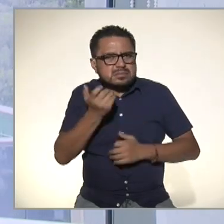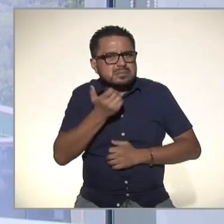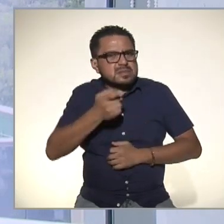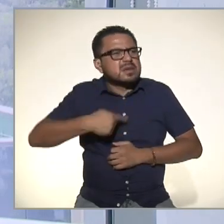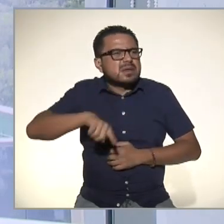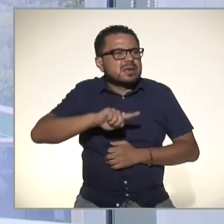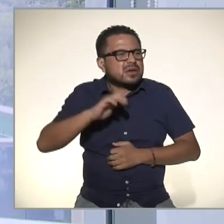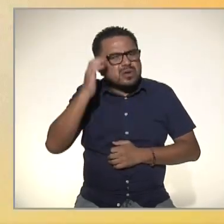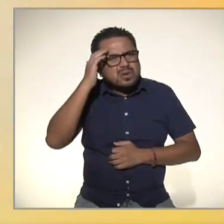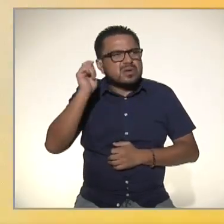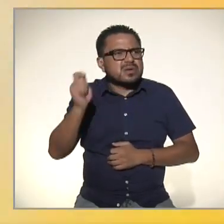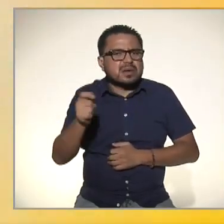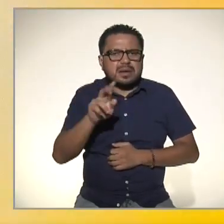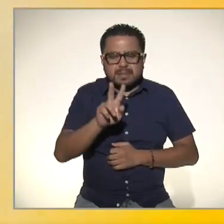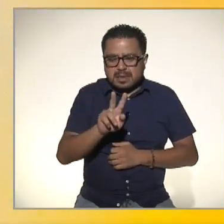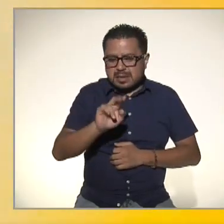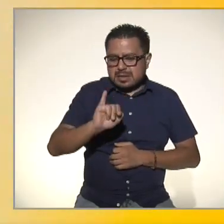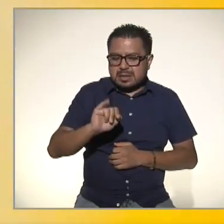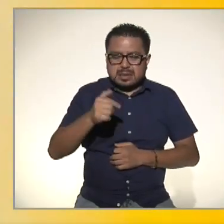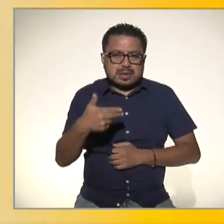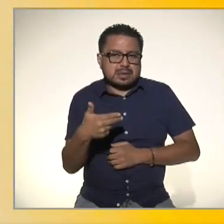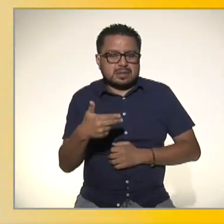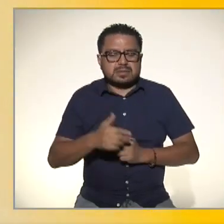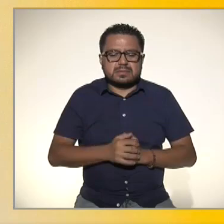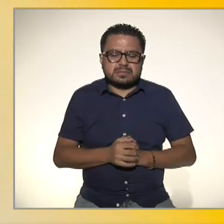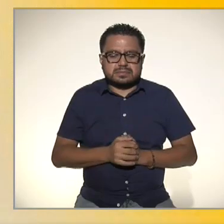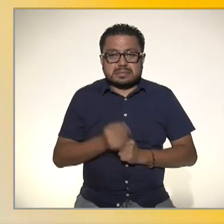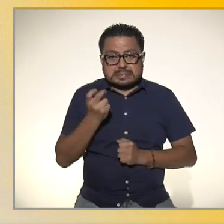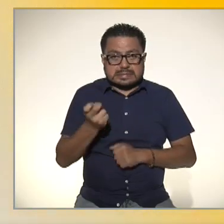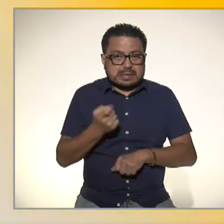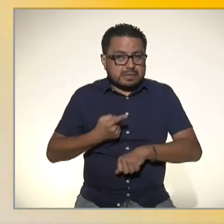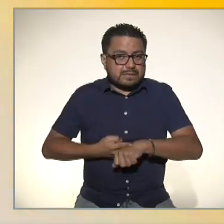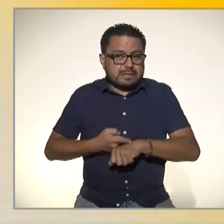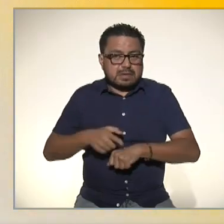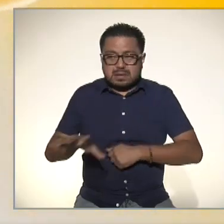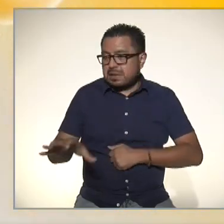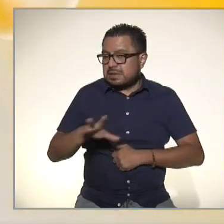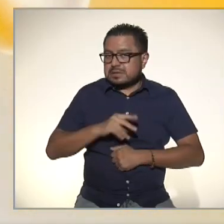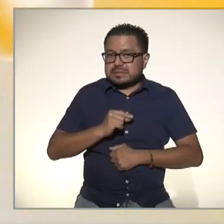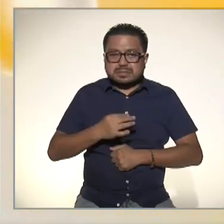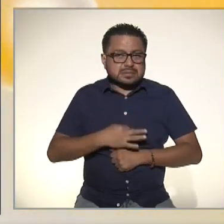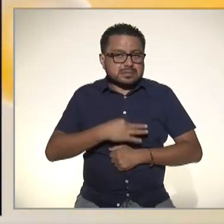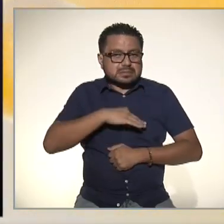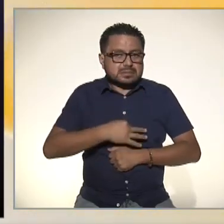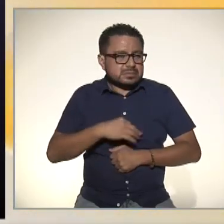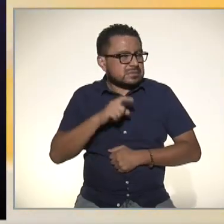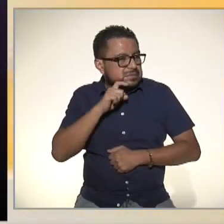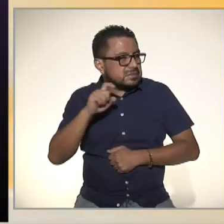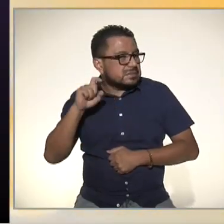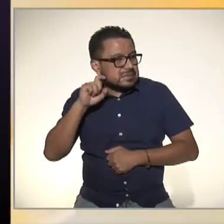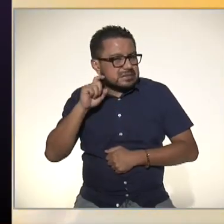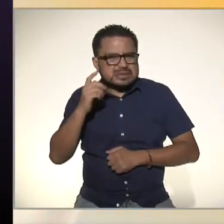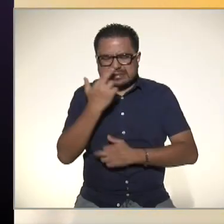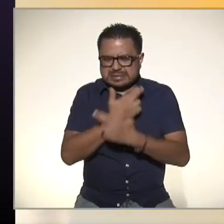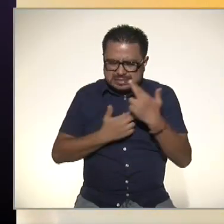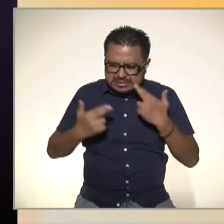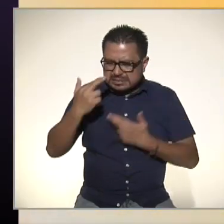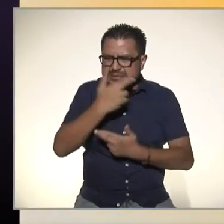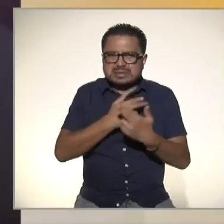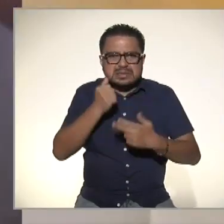también es el VIH. Entonces, estas enfermedades de transmisión sexual hay que siempre vigilarnos, revisarnos los